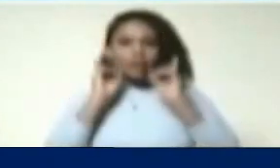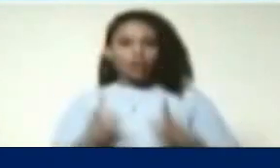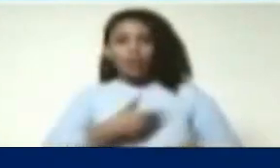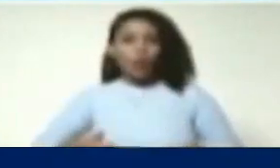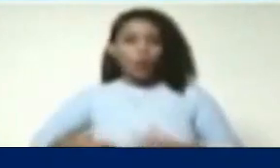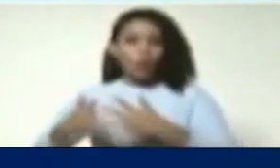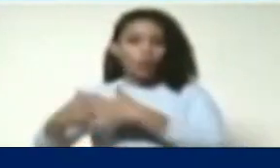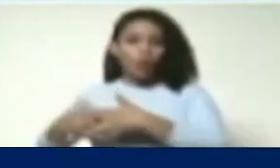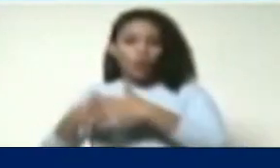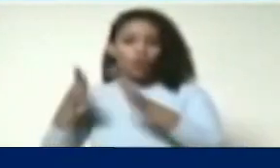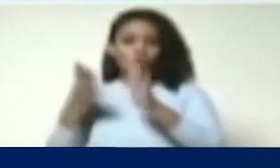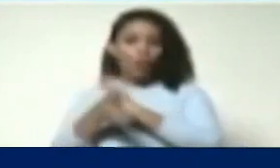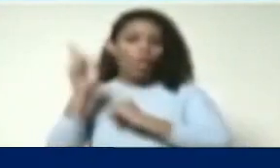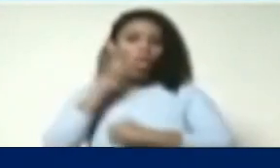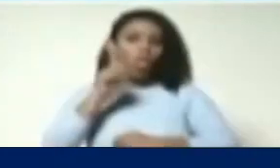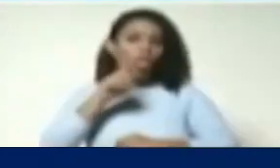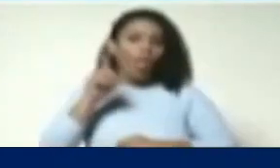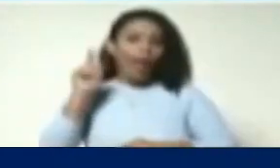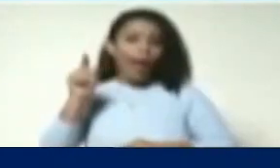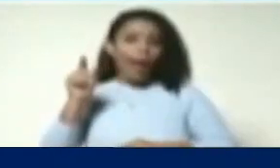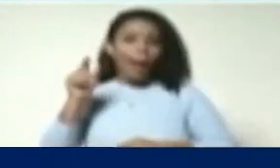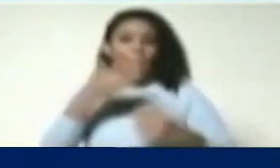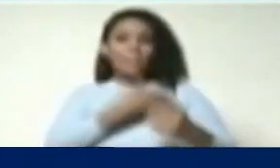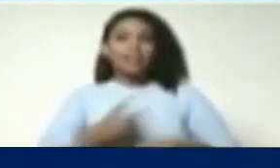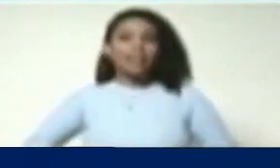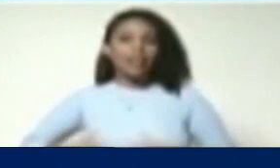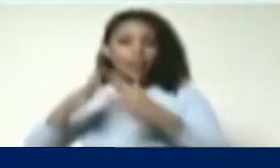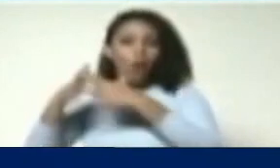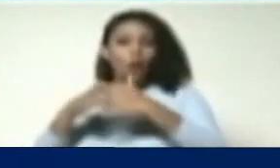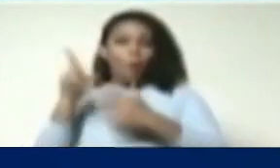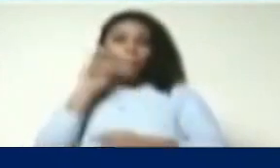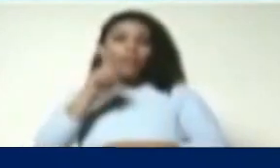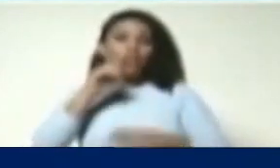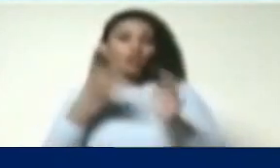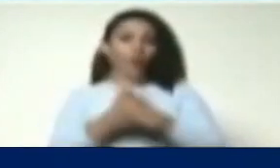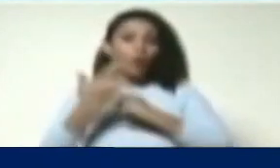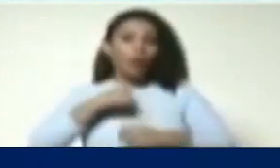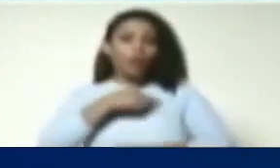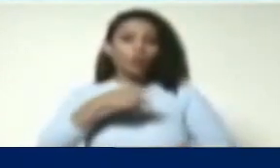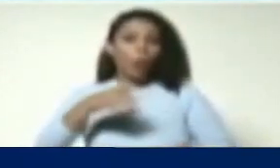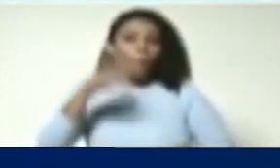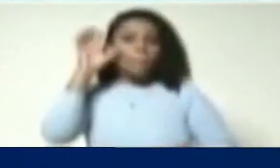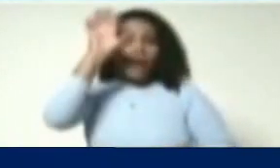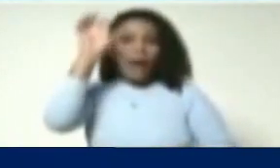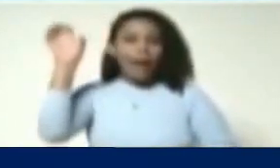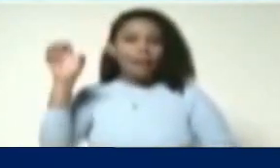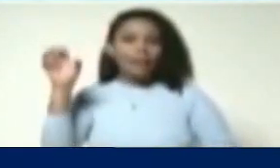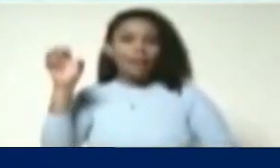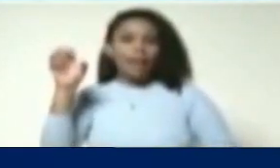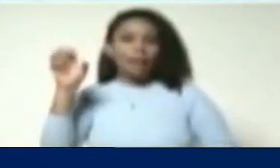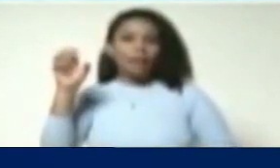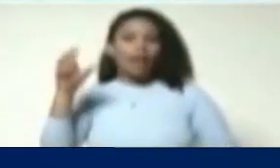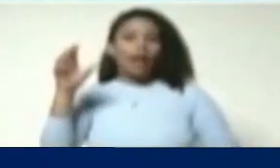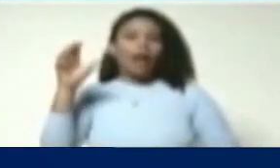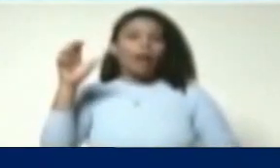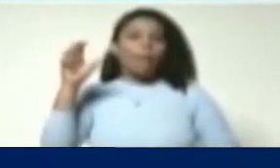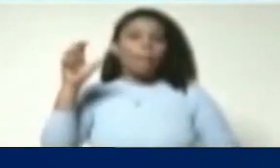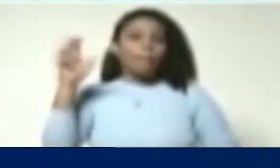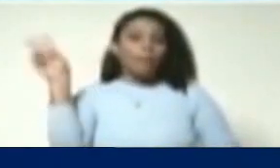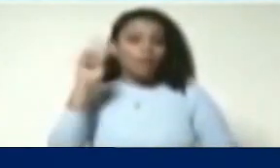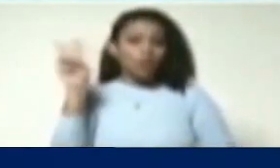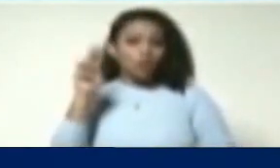sur. Joe Biden miente sobre nuestros países. Exprimieron a nuestro país al